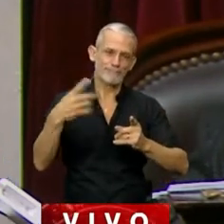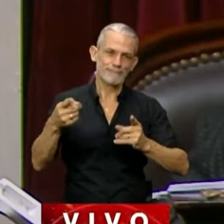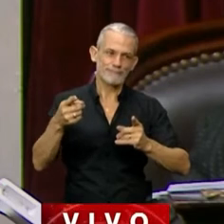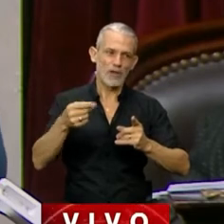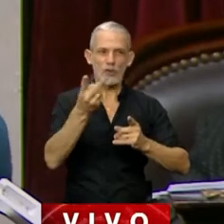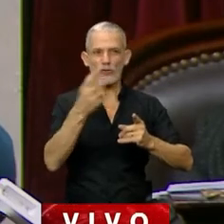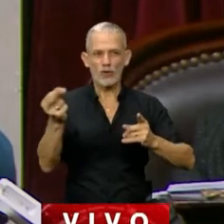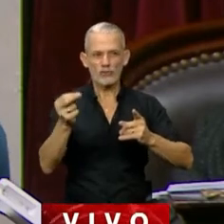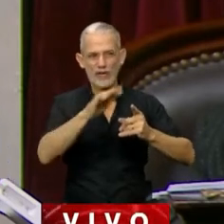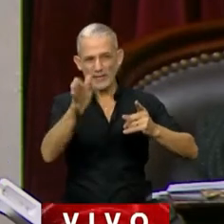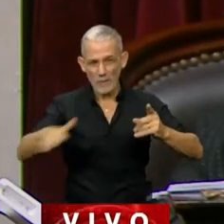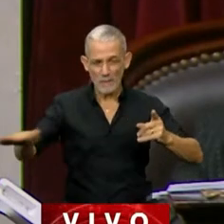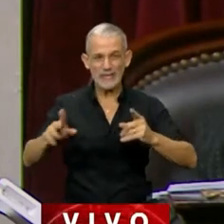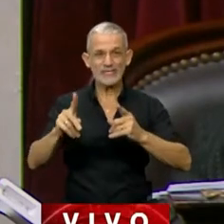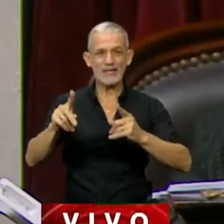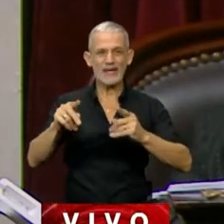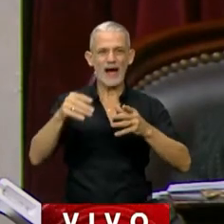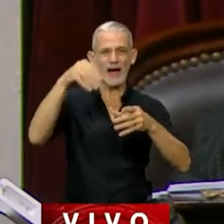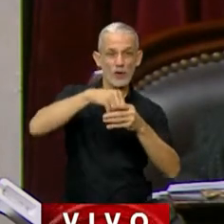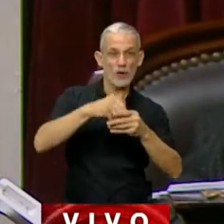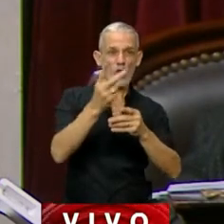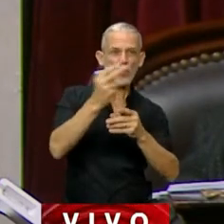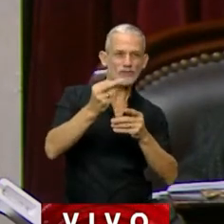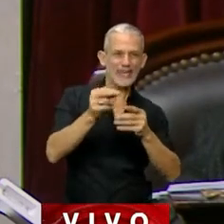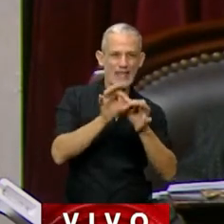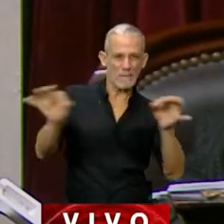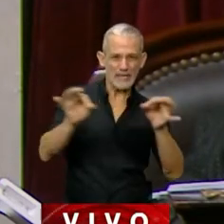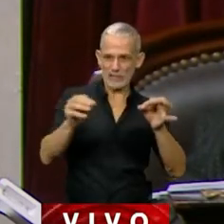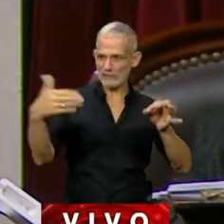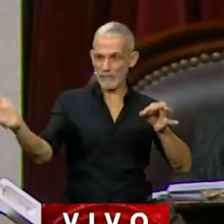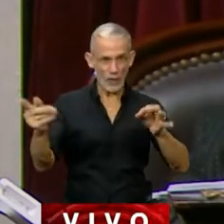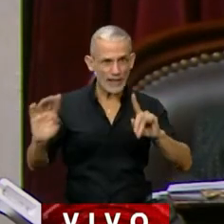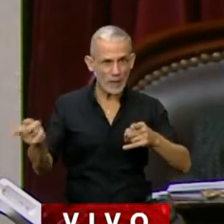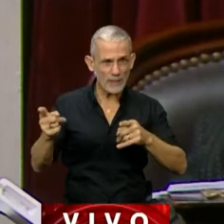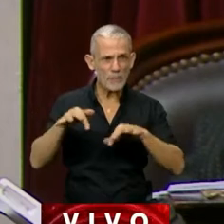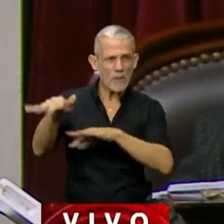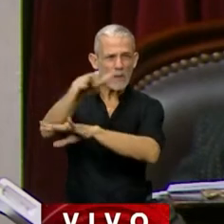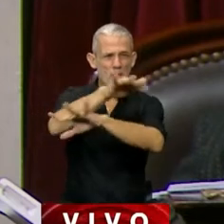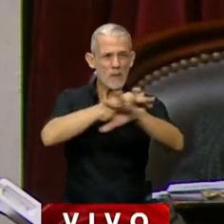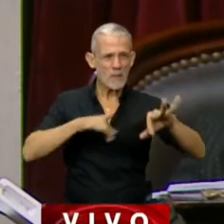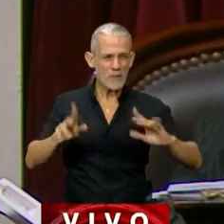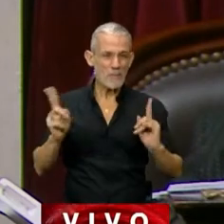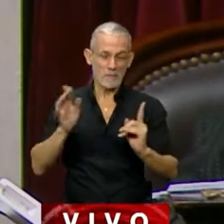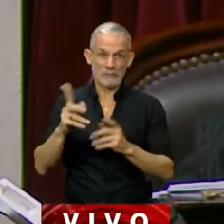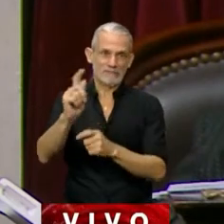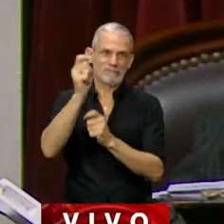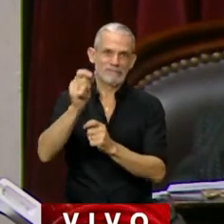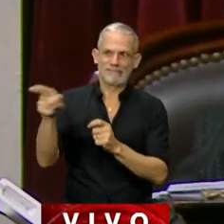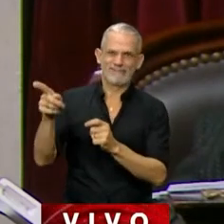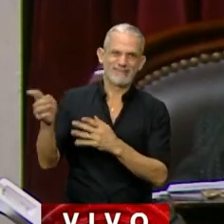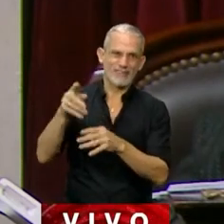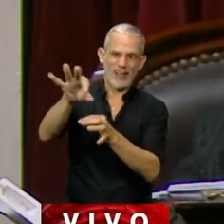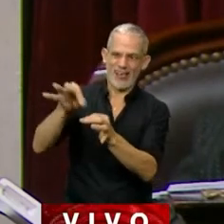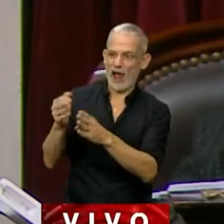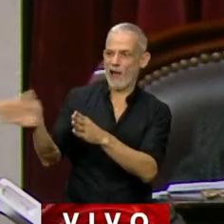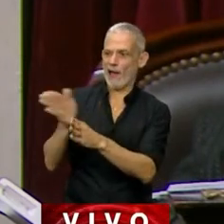entre las 200, entre el interior y el exterior de las 200 millas. Así que es claro que el impacto que tengamos más allá de la